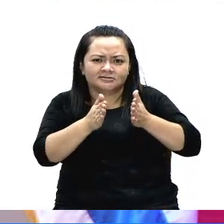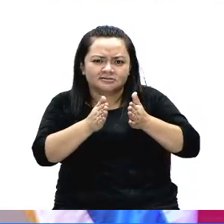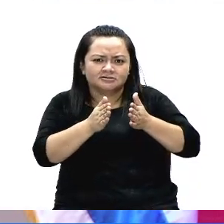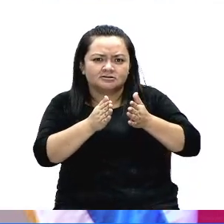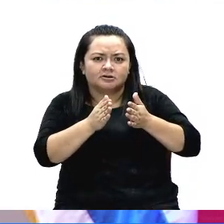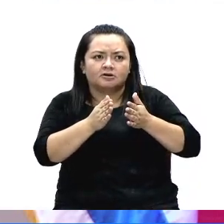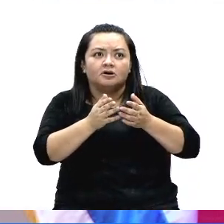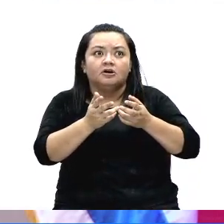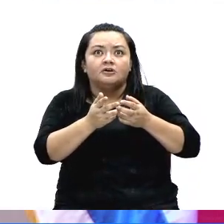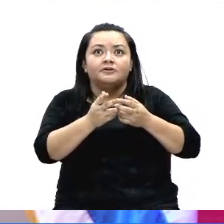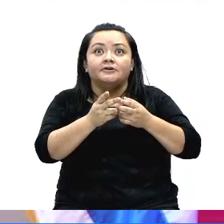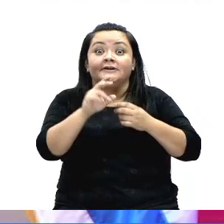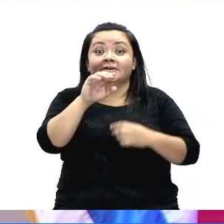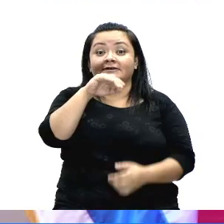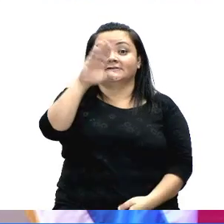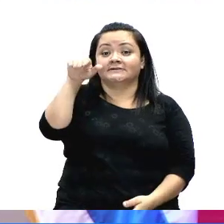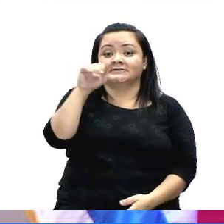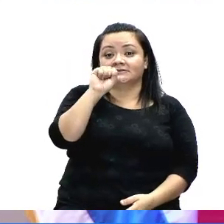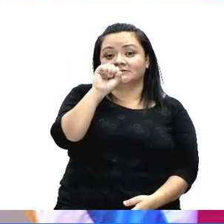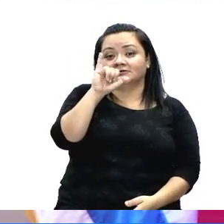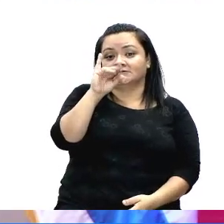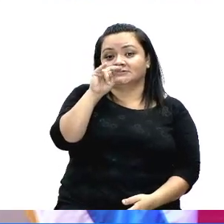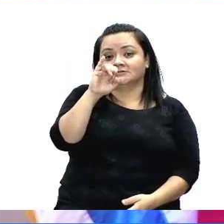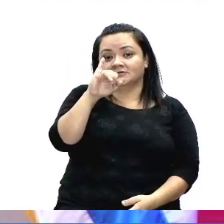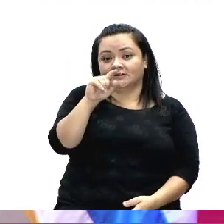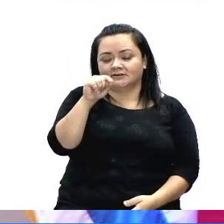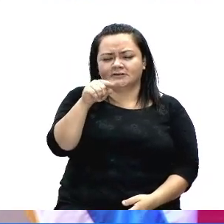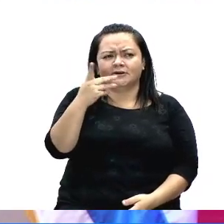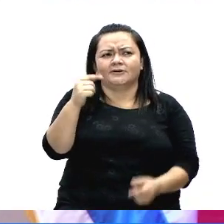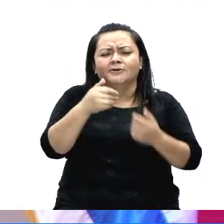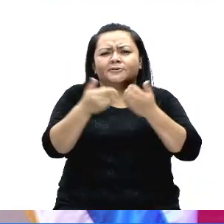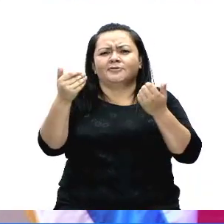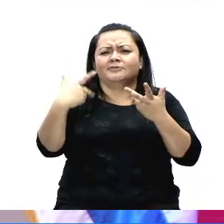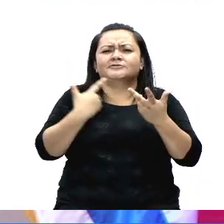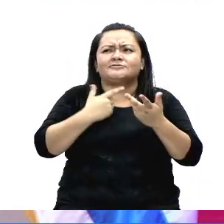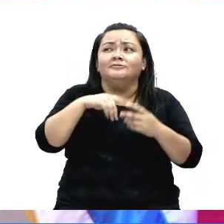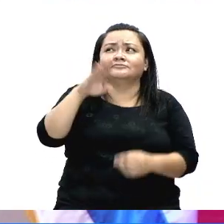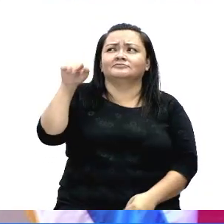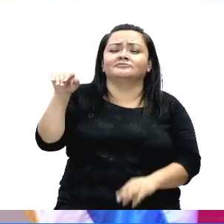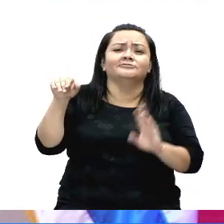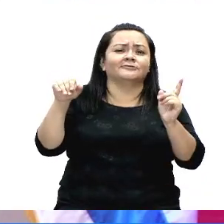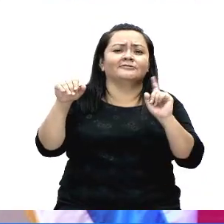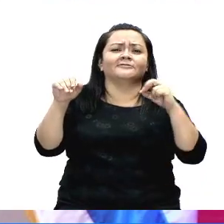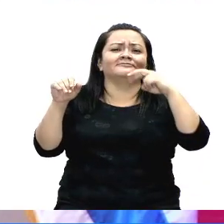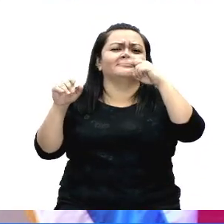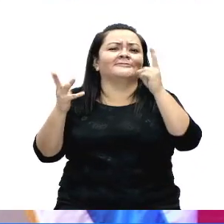del sinaí entra por el monte en el límite por qué y por qué no subió